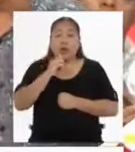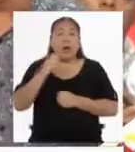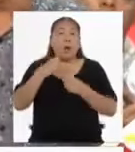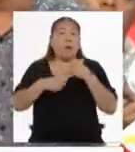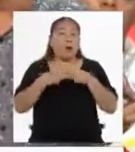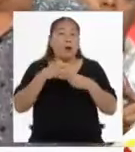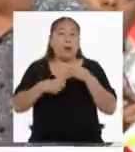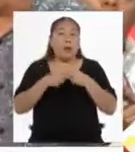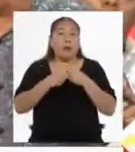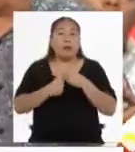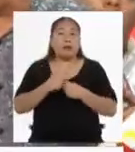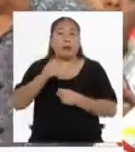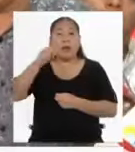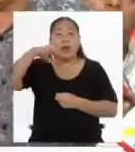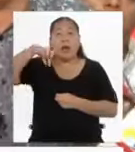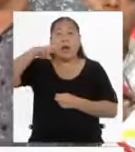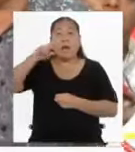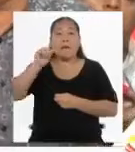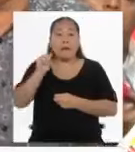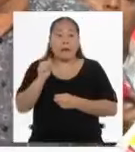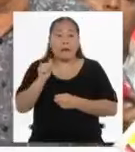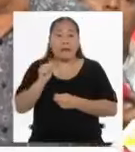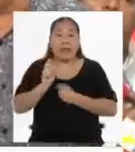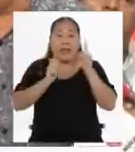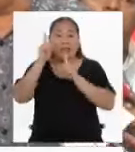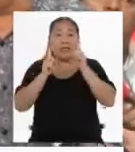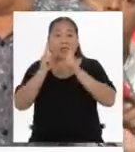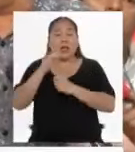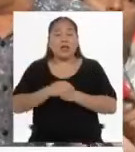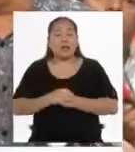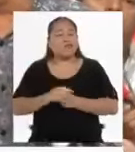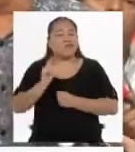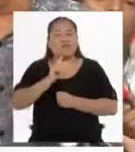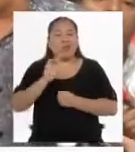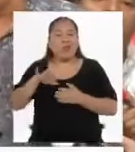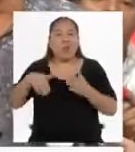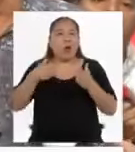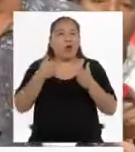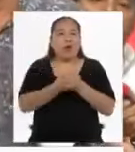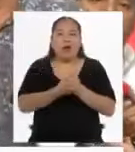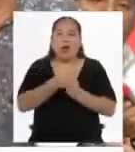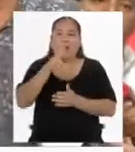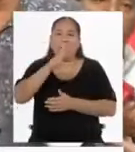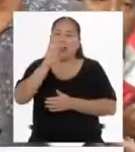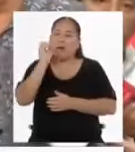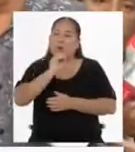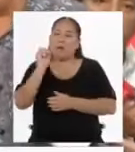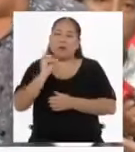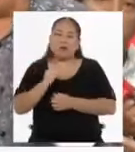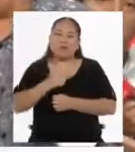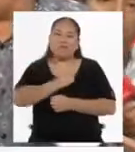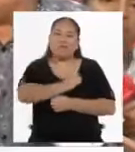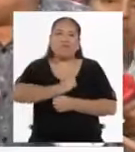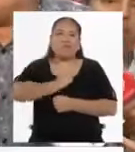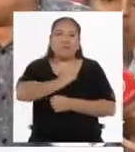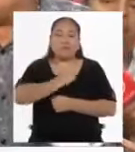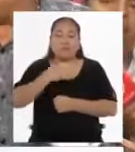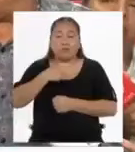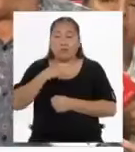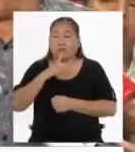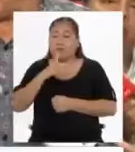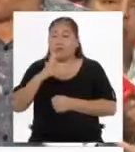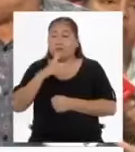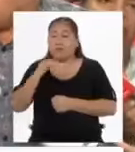un partido de tanta tradición que finalmente no ha llegado ni al 3%. Yo he hablado con